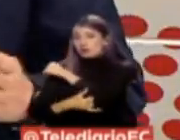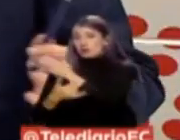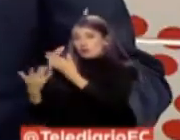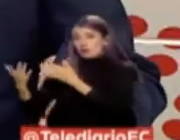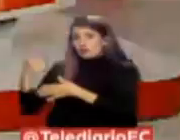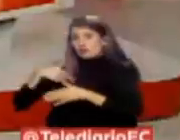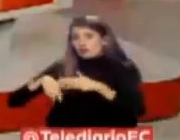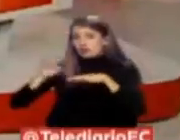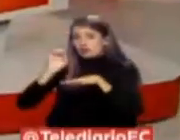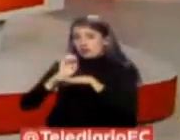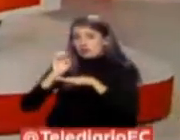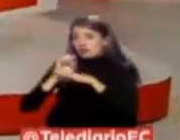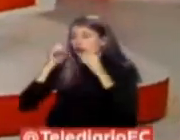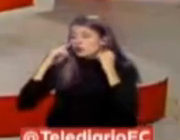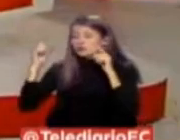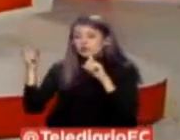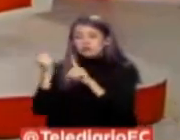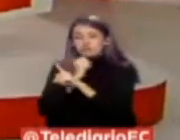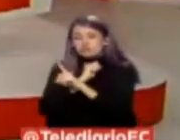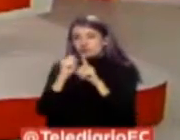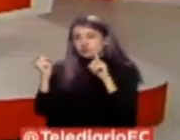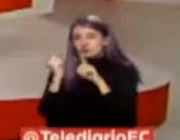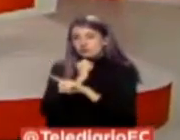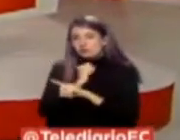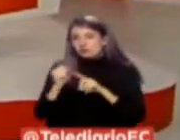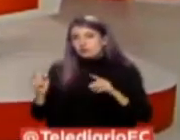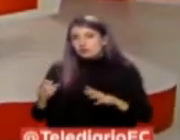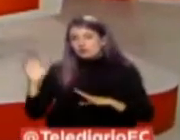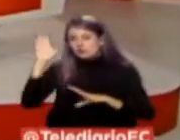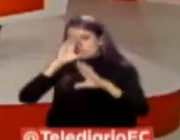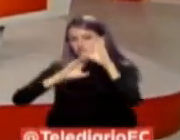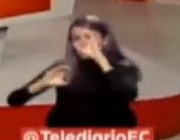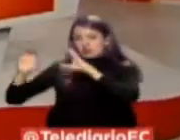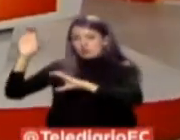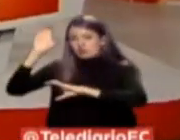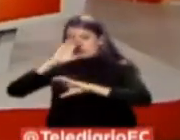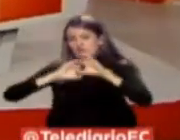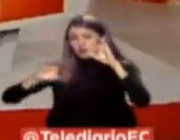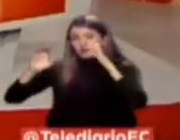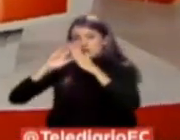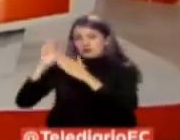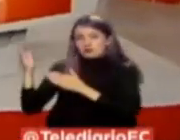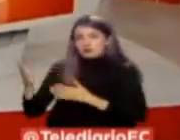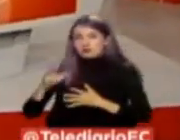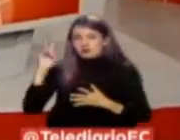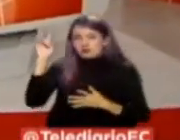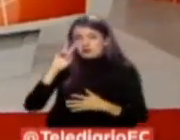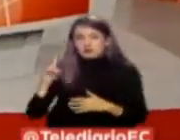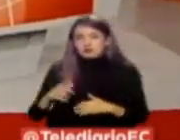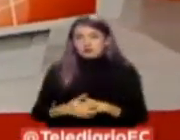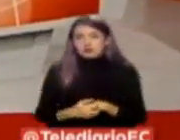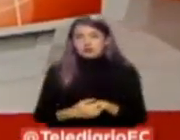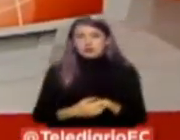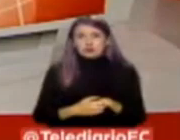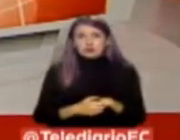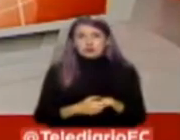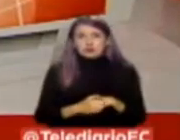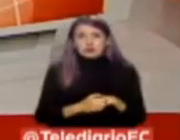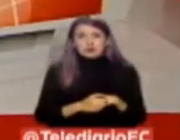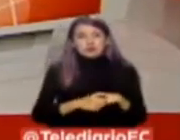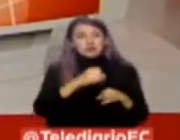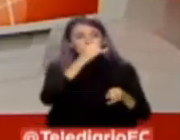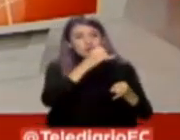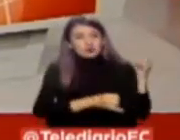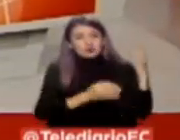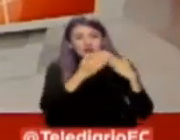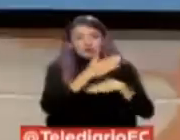merecido Así a los ecuatorianos es. El maltrato, el escarnio y la persecución y por supuesto que han sido víctimas los venezolanos. Y esas en las imágenes últimas horas de ayer son intolerables y el